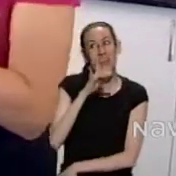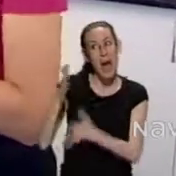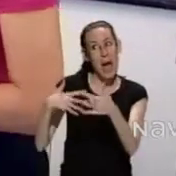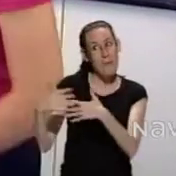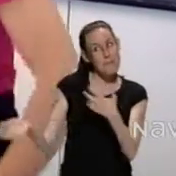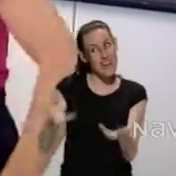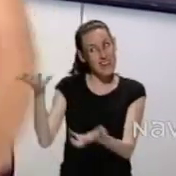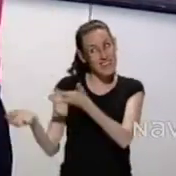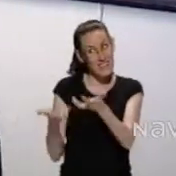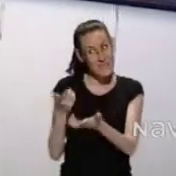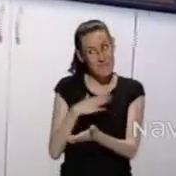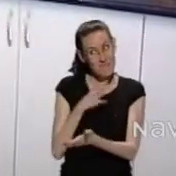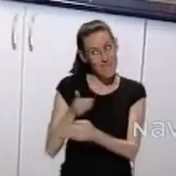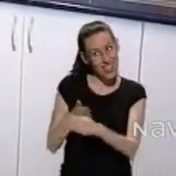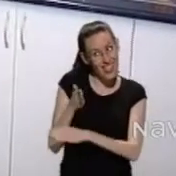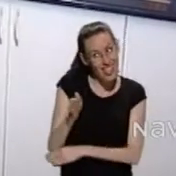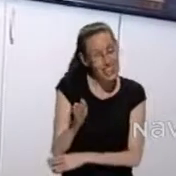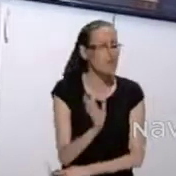podemos colar en la cocina? Claro que sí. Vamos.